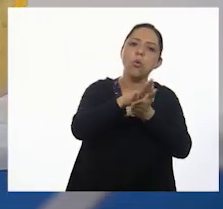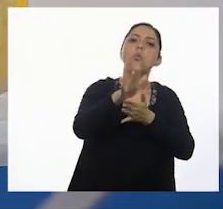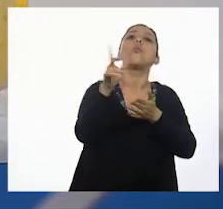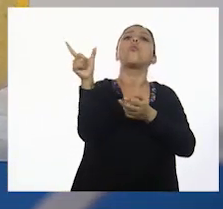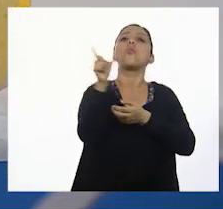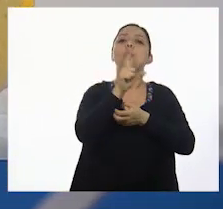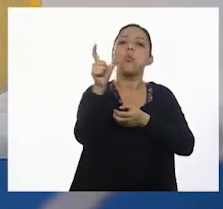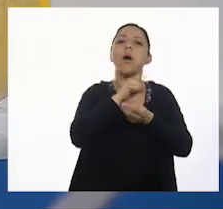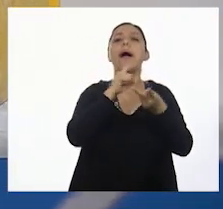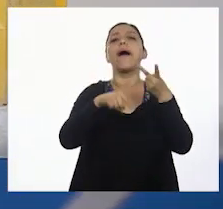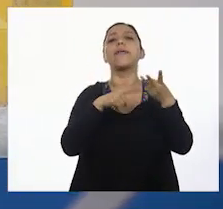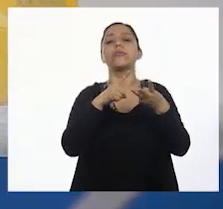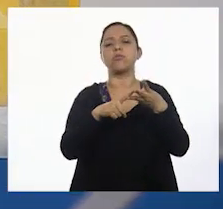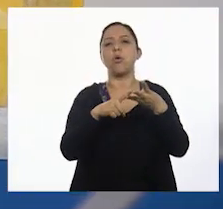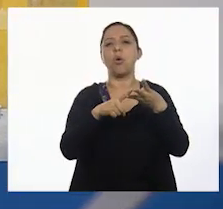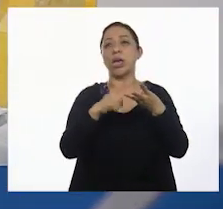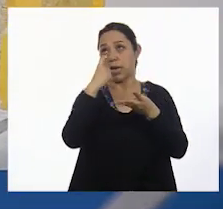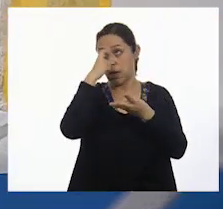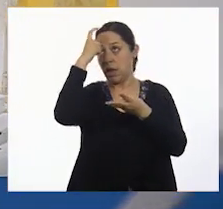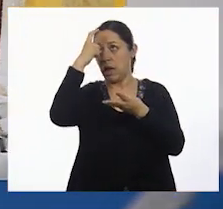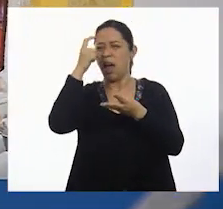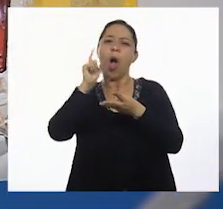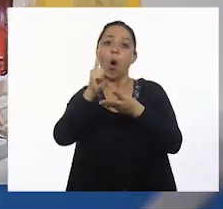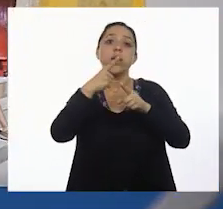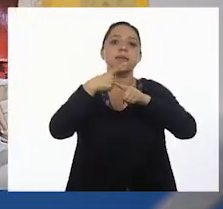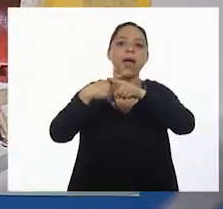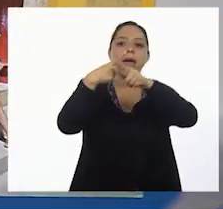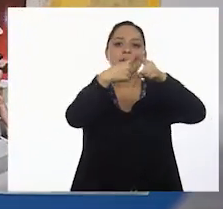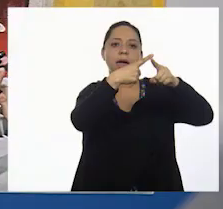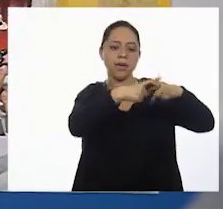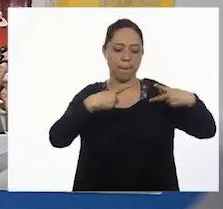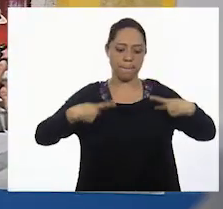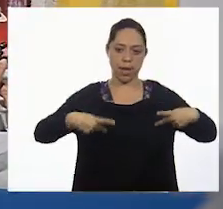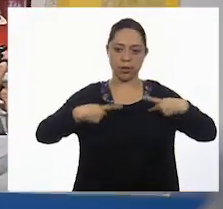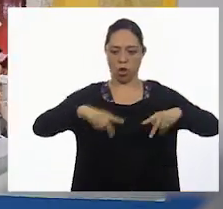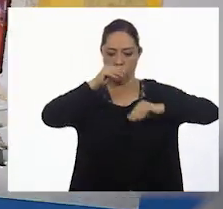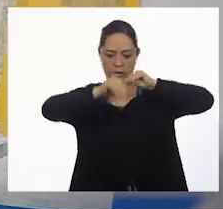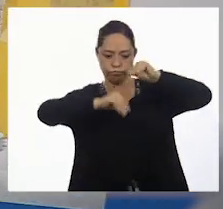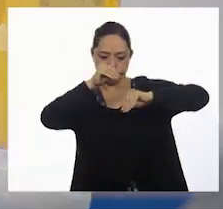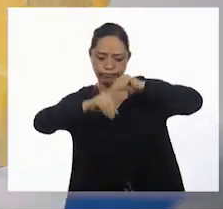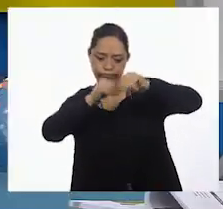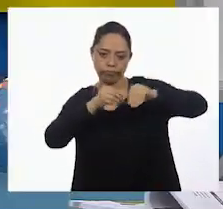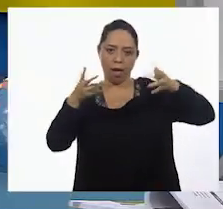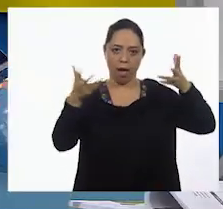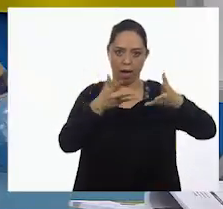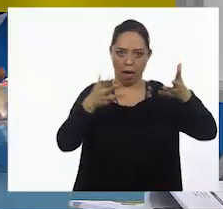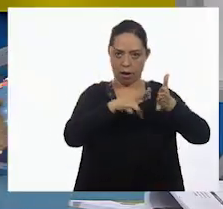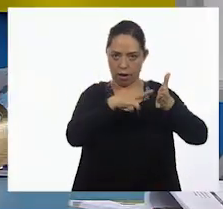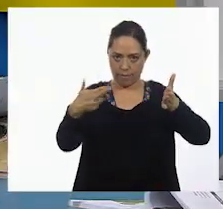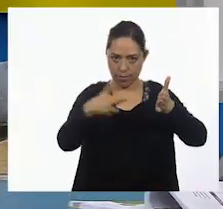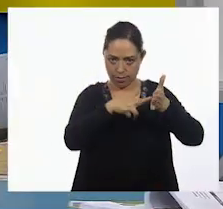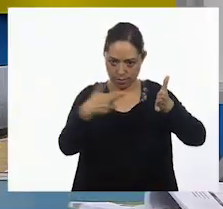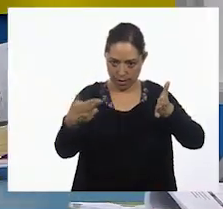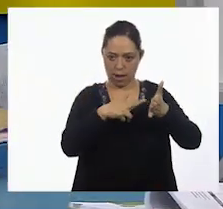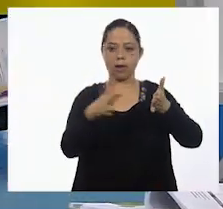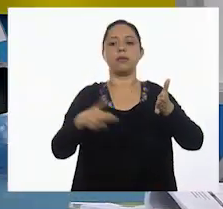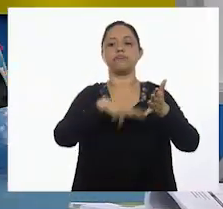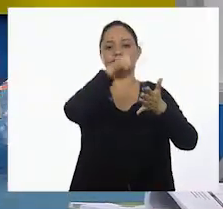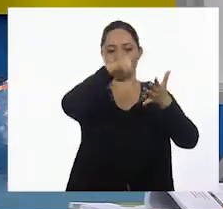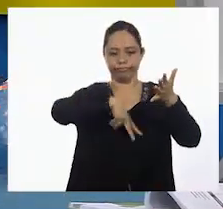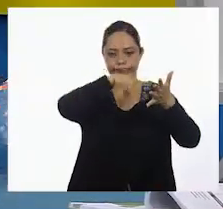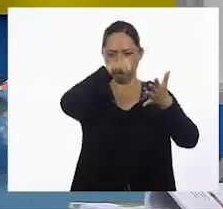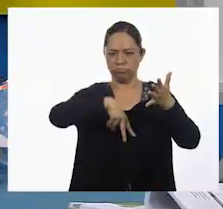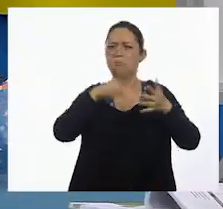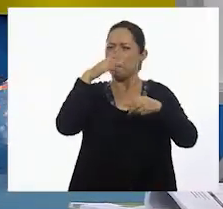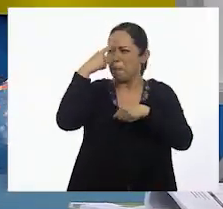autor, bueno, aquí no es el autor, es todo el equipo editorial, entonces esto también lo tienes que hacer así. ¿Y tú te imaginas por qué se hace esto, María?